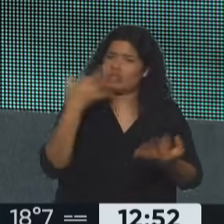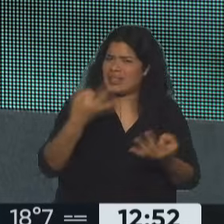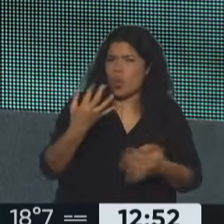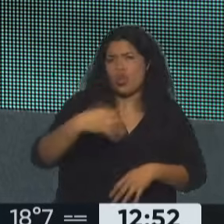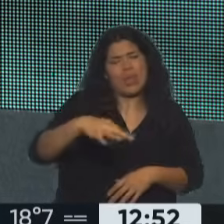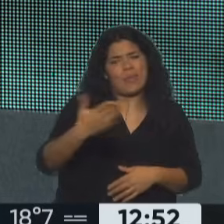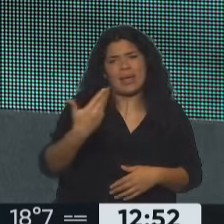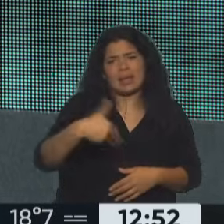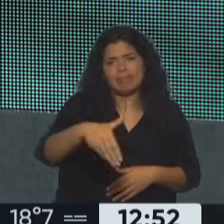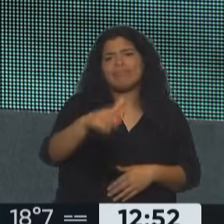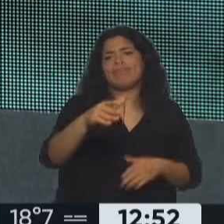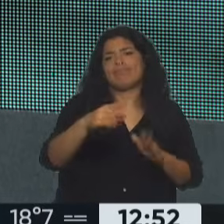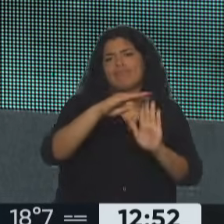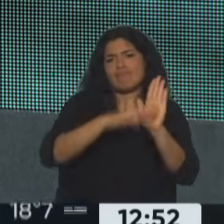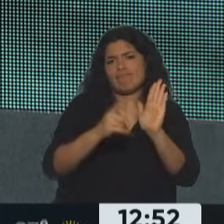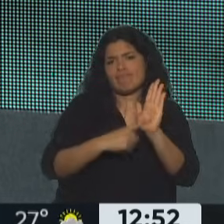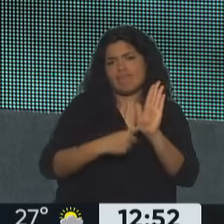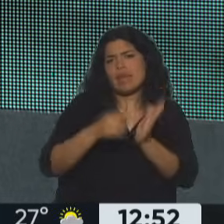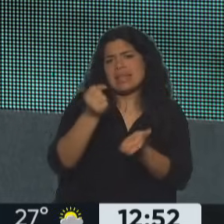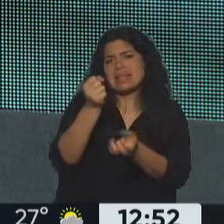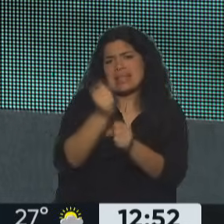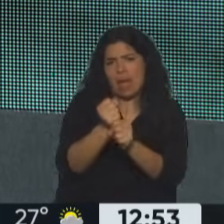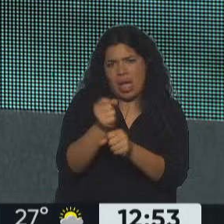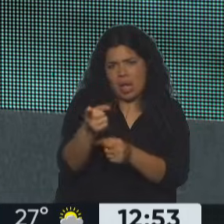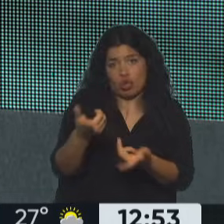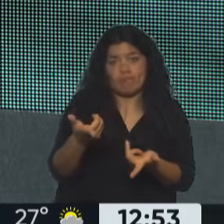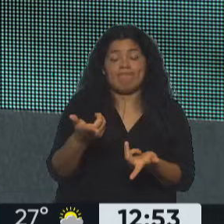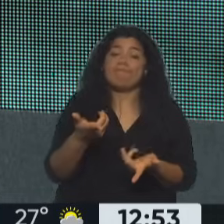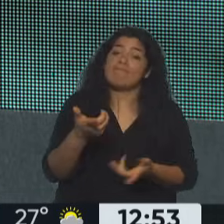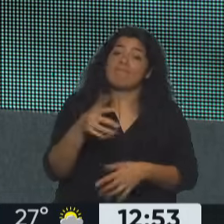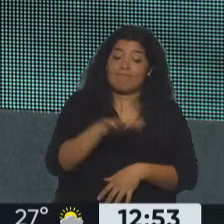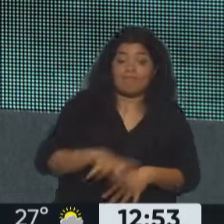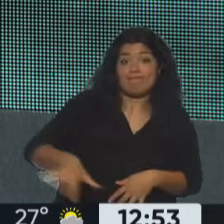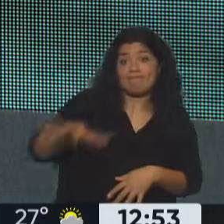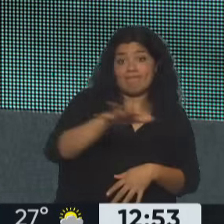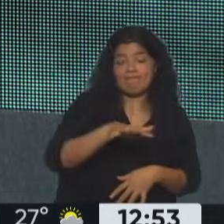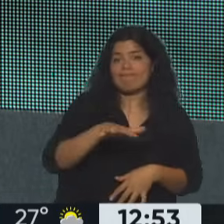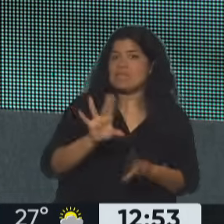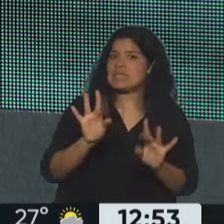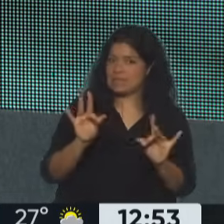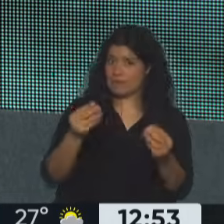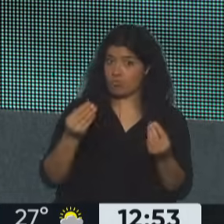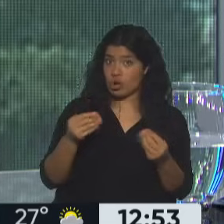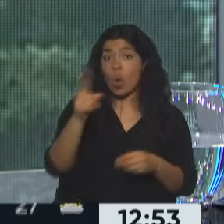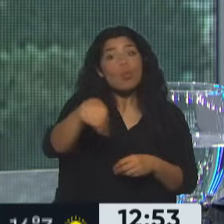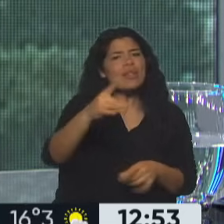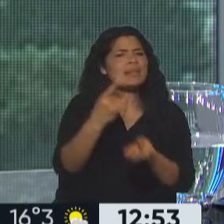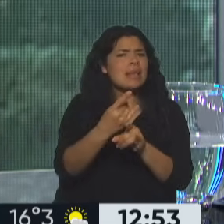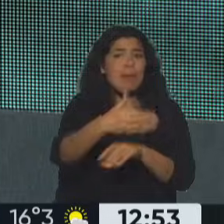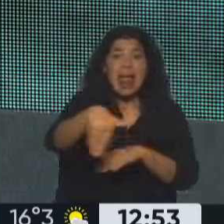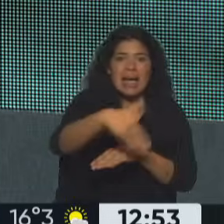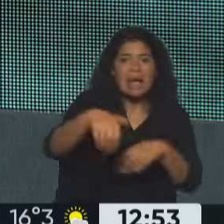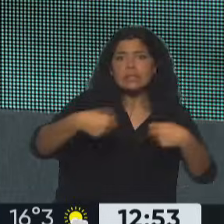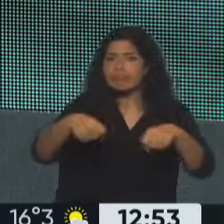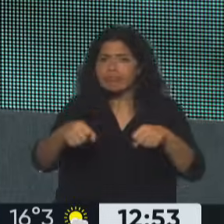trabajo ahora también es cierto que están en una situación más vulnerable digo porque trabajan en la vía pública porque están expuestos a tener cualquier tipo